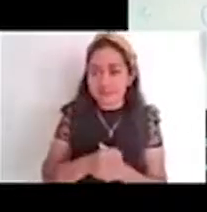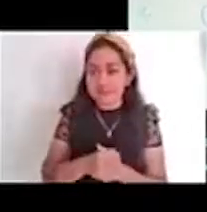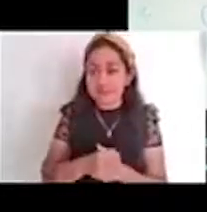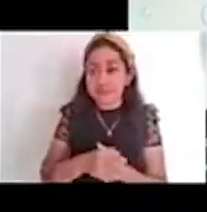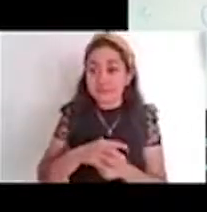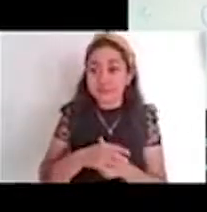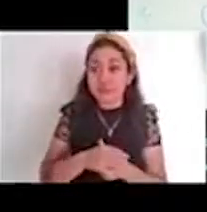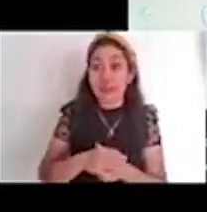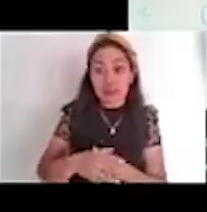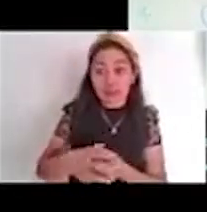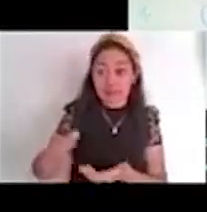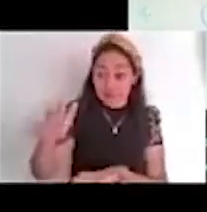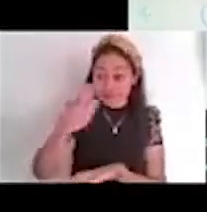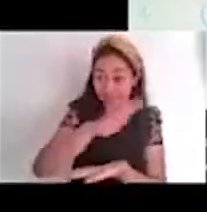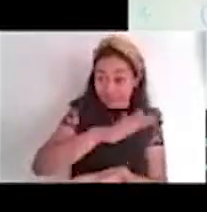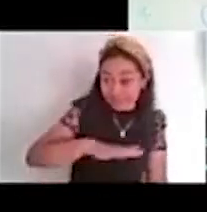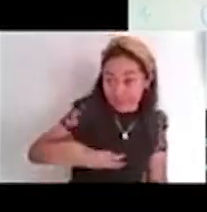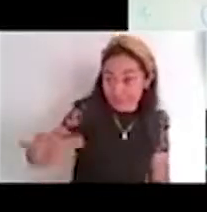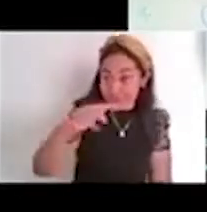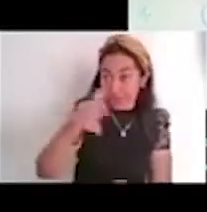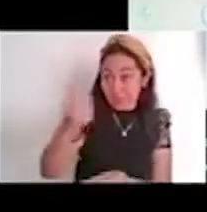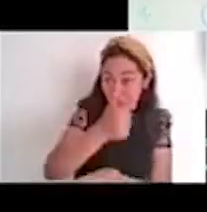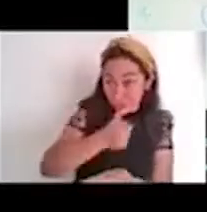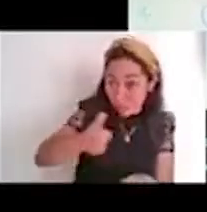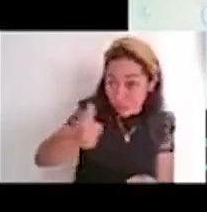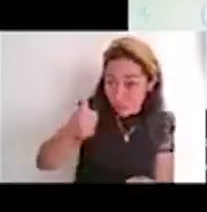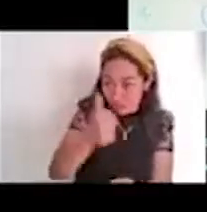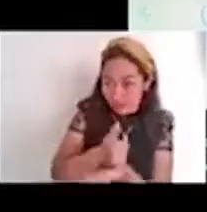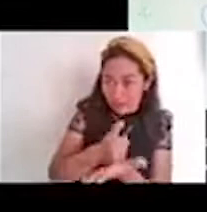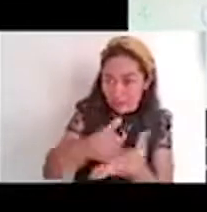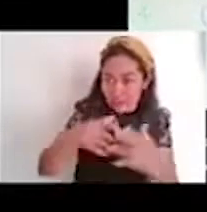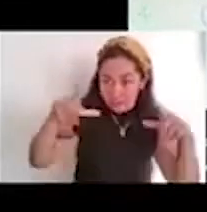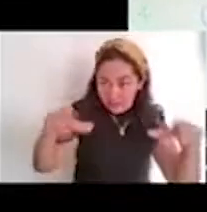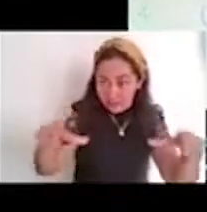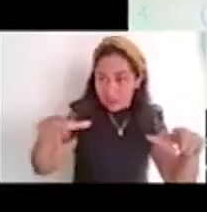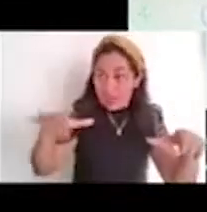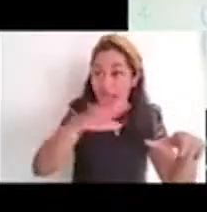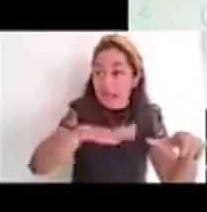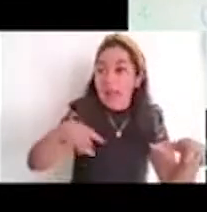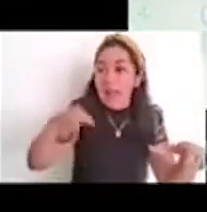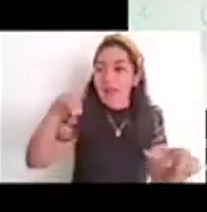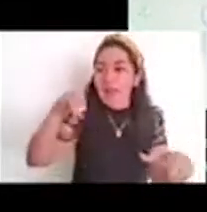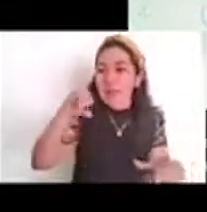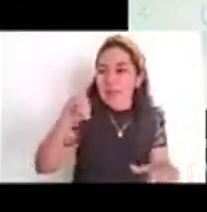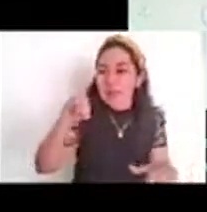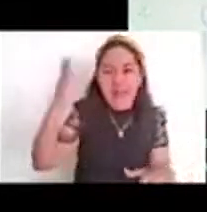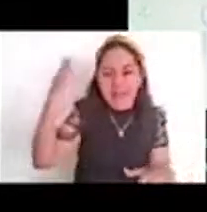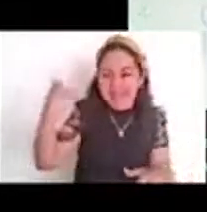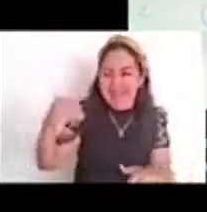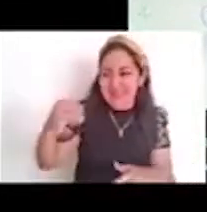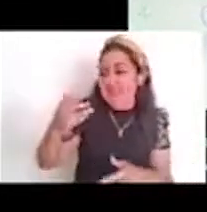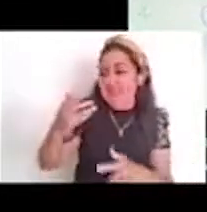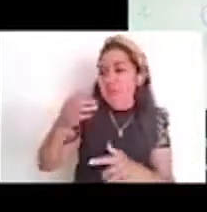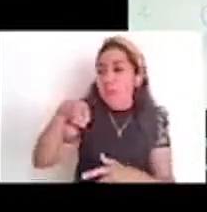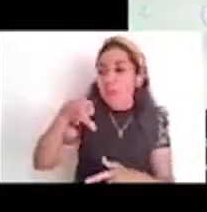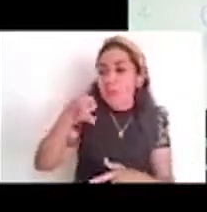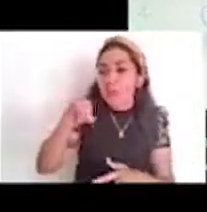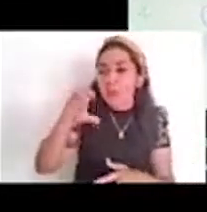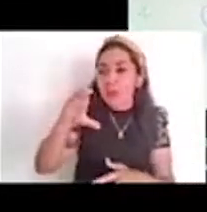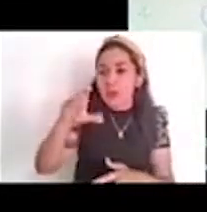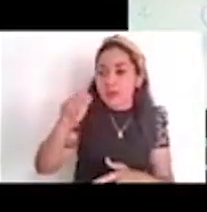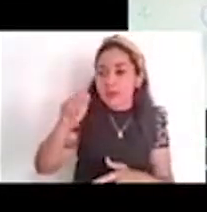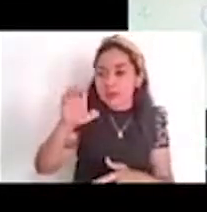en el islote. Se plantean para la época de Moctezuma primero los cuatro barrios: Popan,